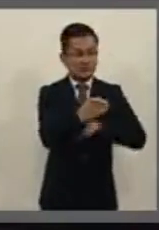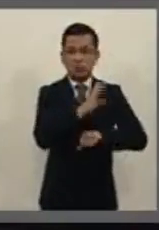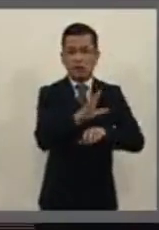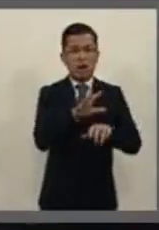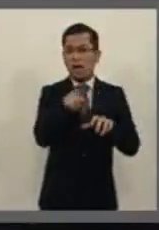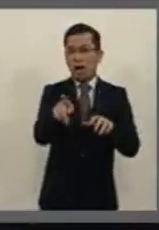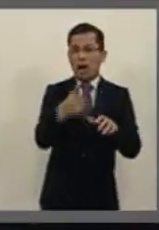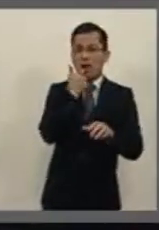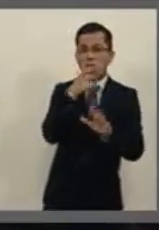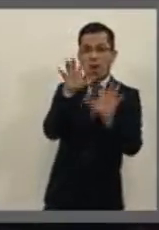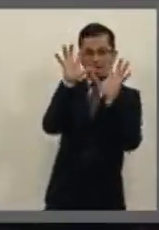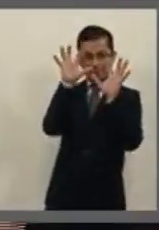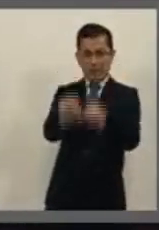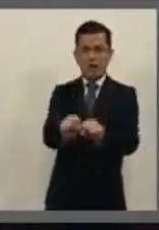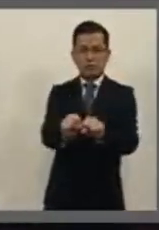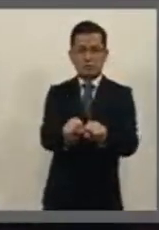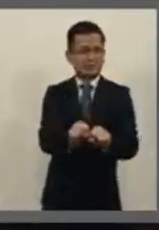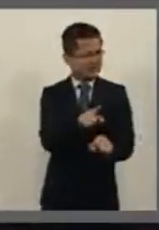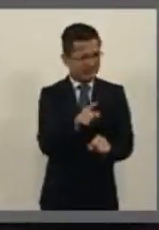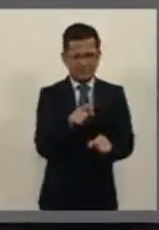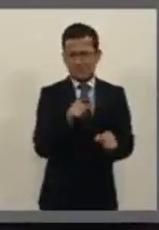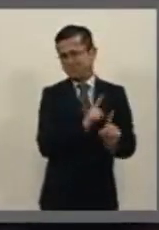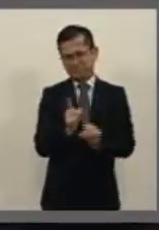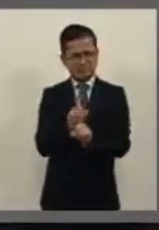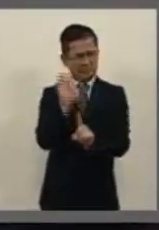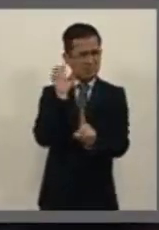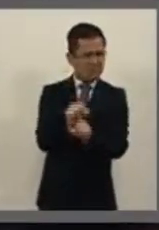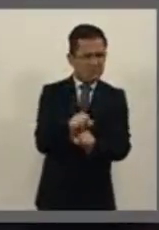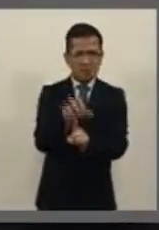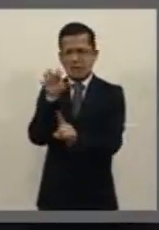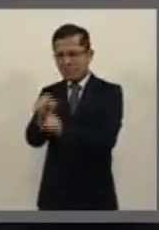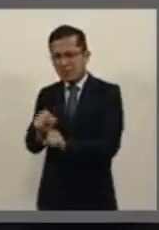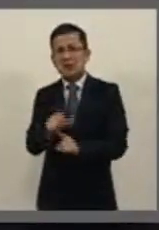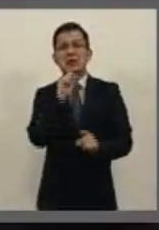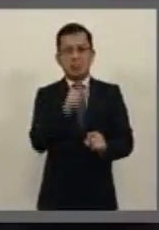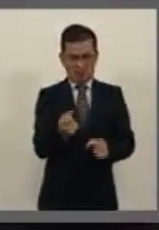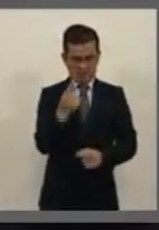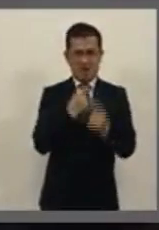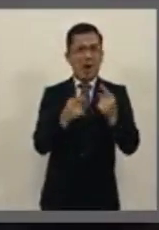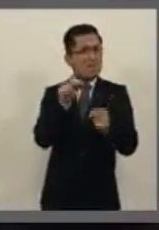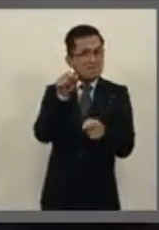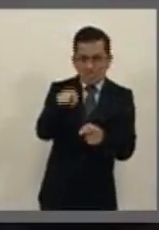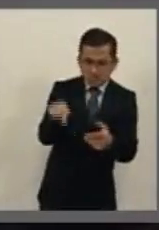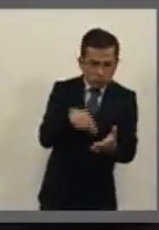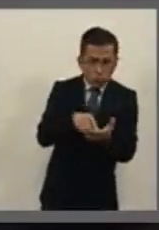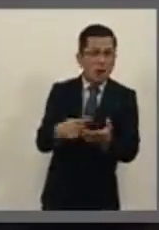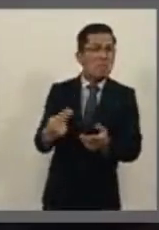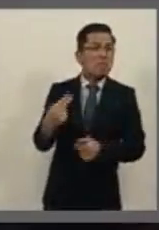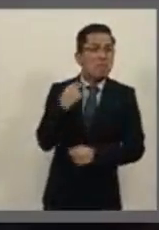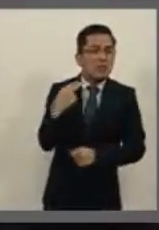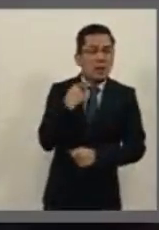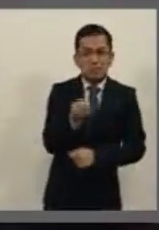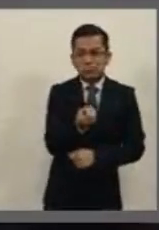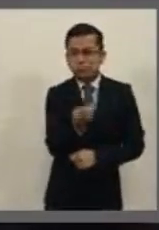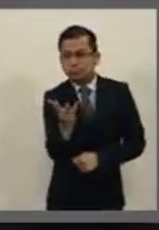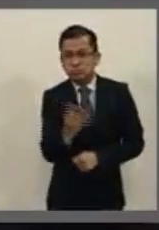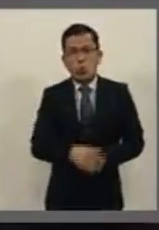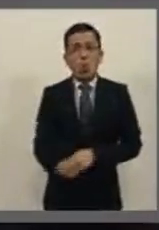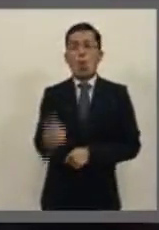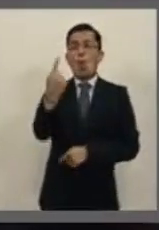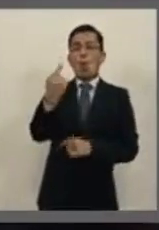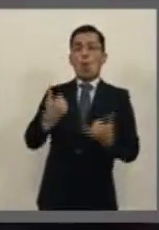noche interminable los persiguió, los acosó, asesinó a varios ahí en el lugar. A un joven